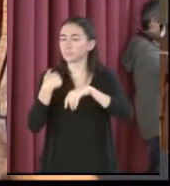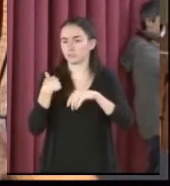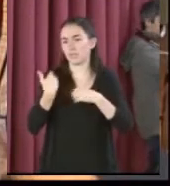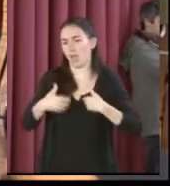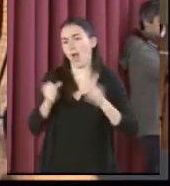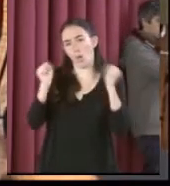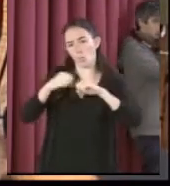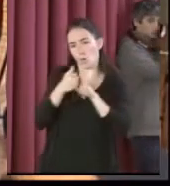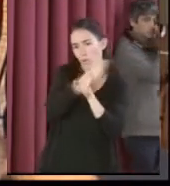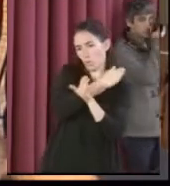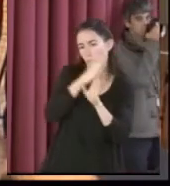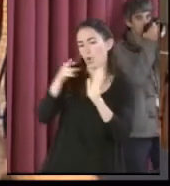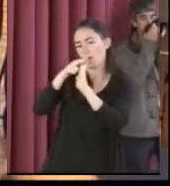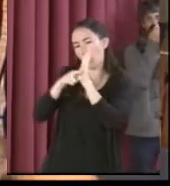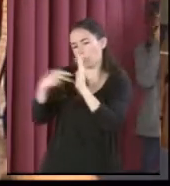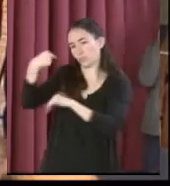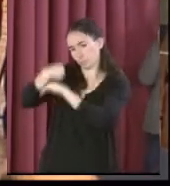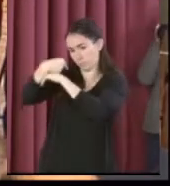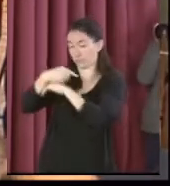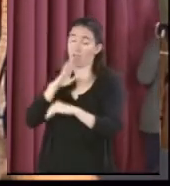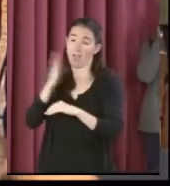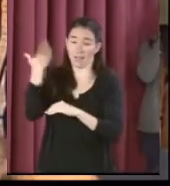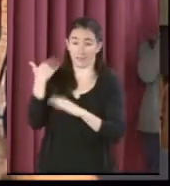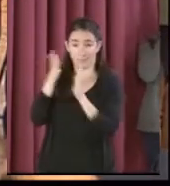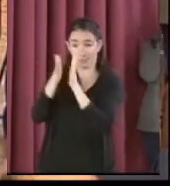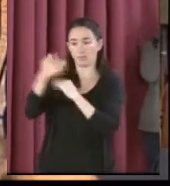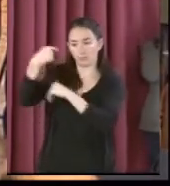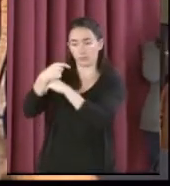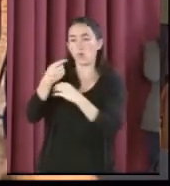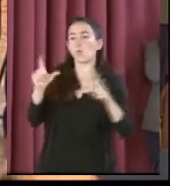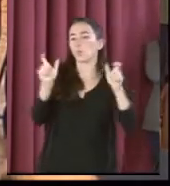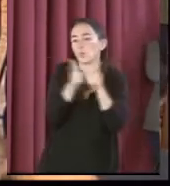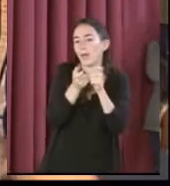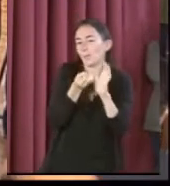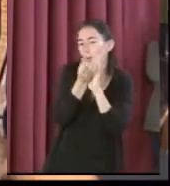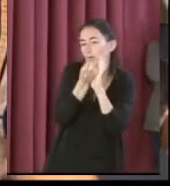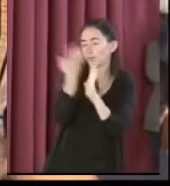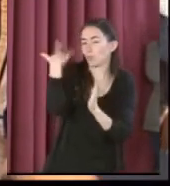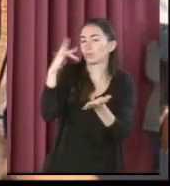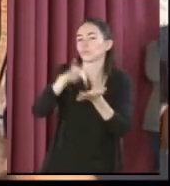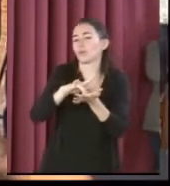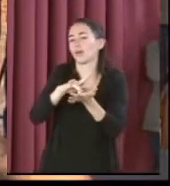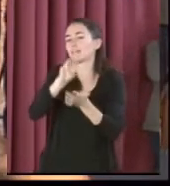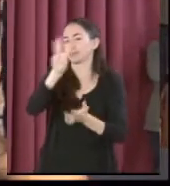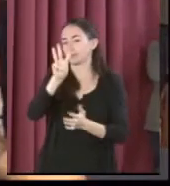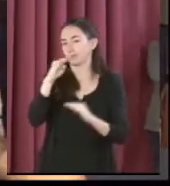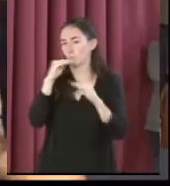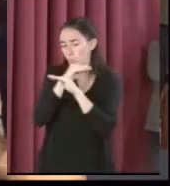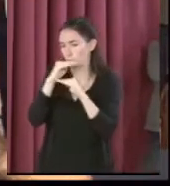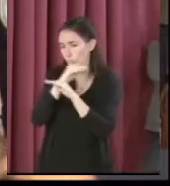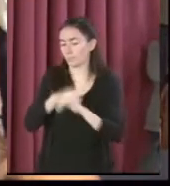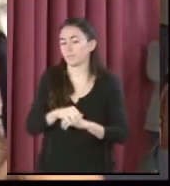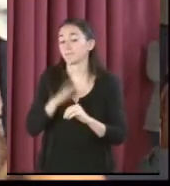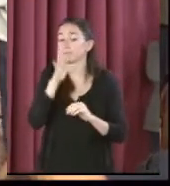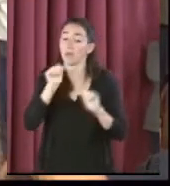artículo 84.2 del reglamento anteriormente citado, en la Junta de Portavoces celebrada el pasado día 3 de octubre. Vamos